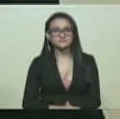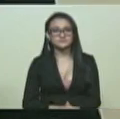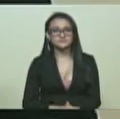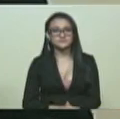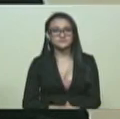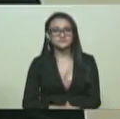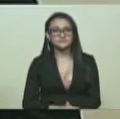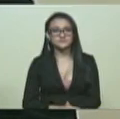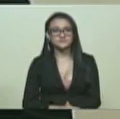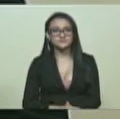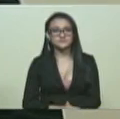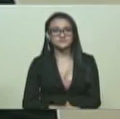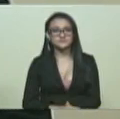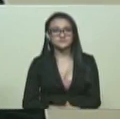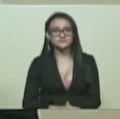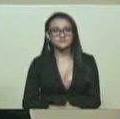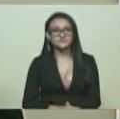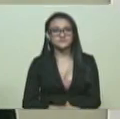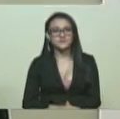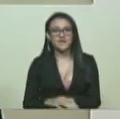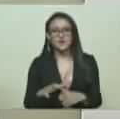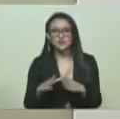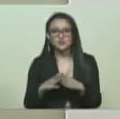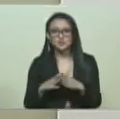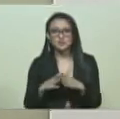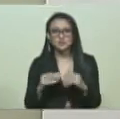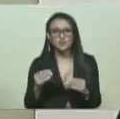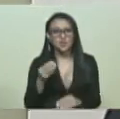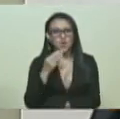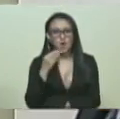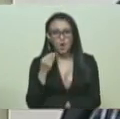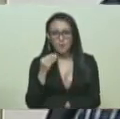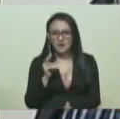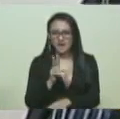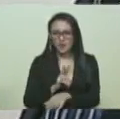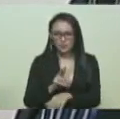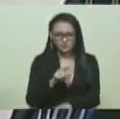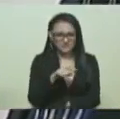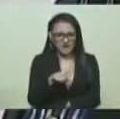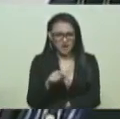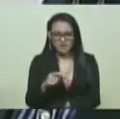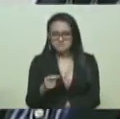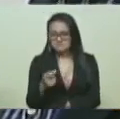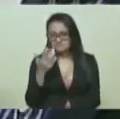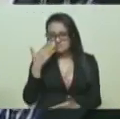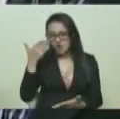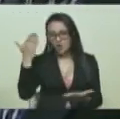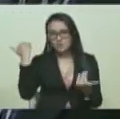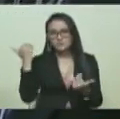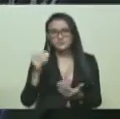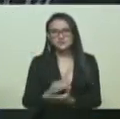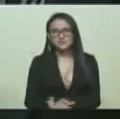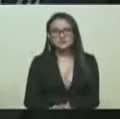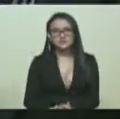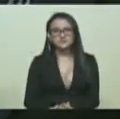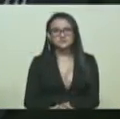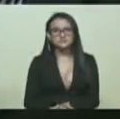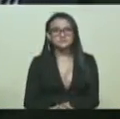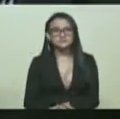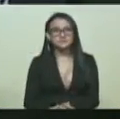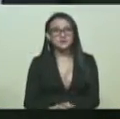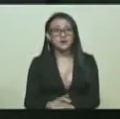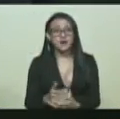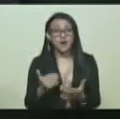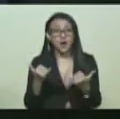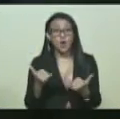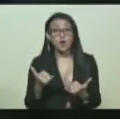Mientras que a todos los jóvenes que utilizaron los han lanzado al olvido. Y ahora él tendrá que